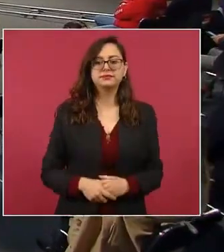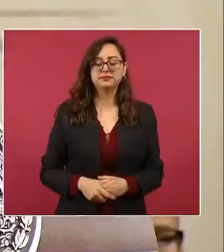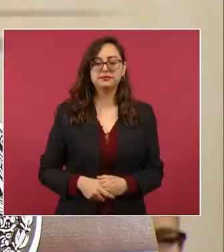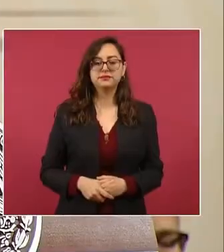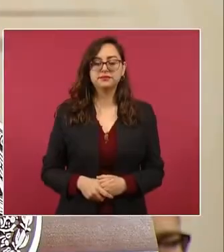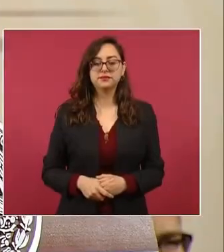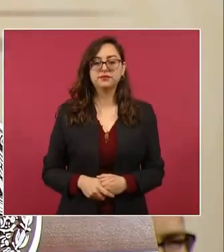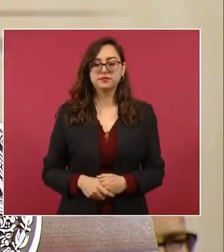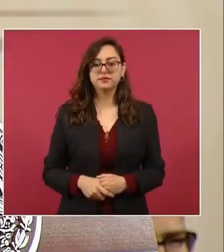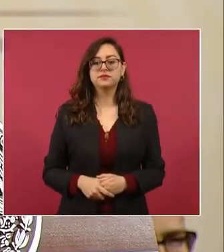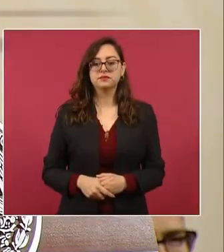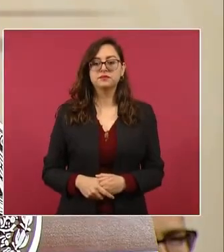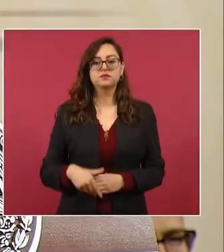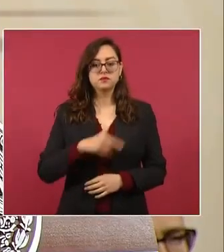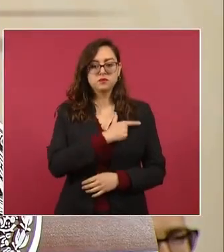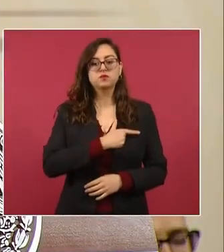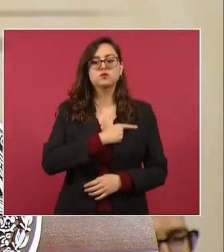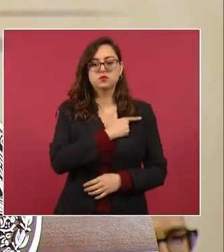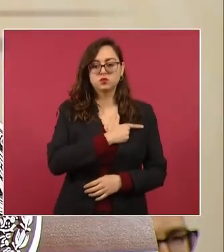y la celebro.